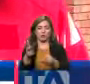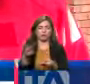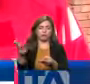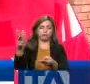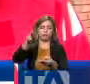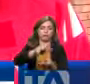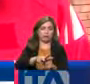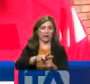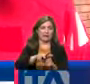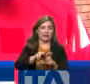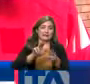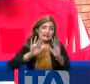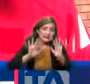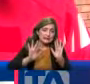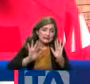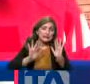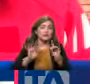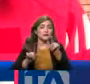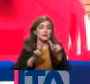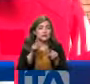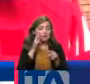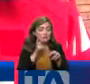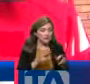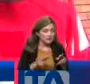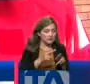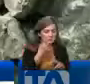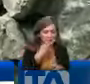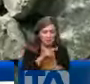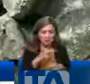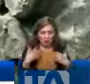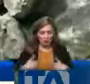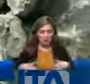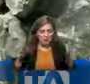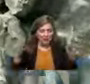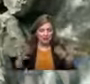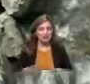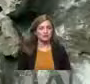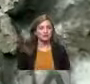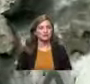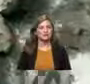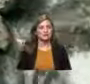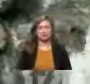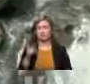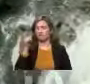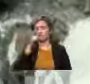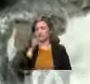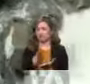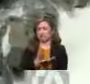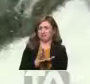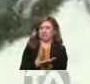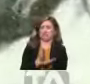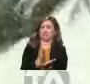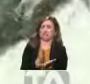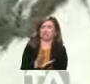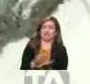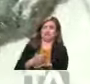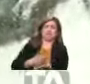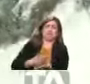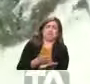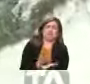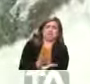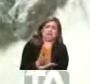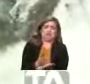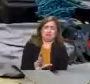río y pudo visualizar la no presencia del cuerpo. La zona es de difícil acceso, por ello los organismos de socorro